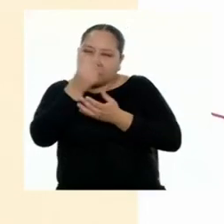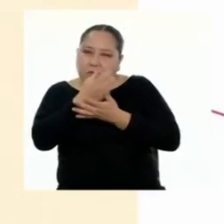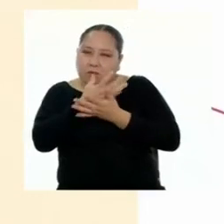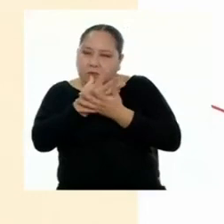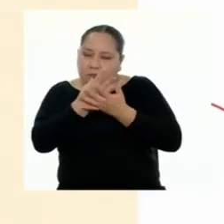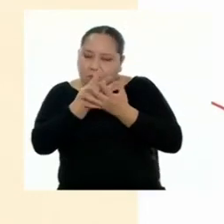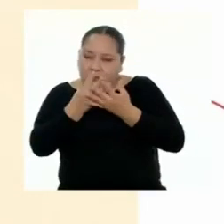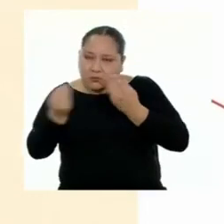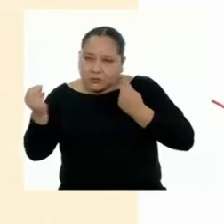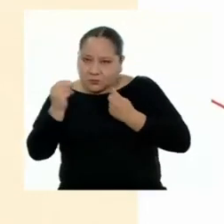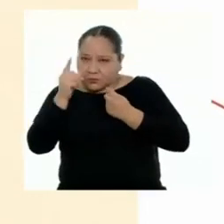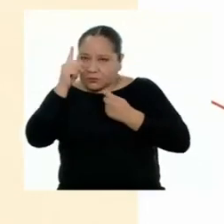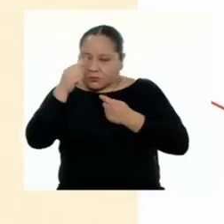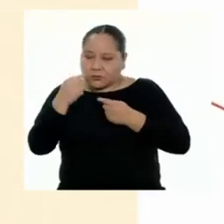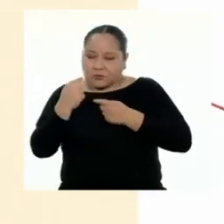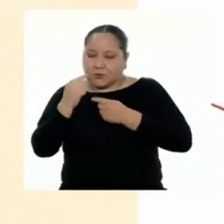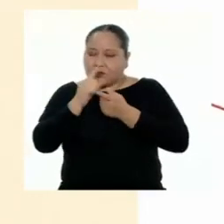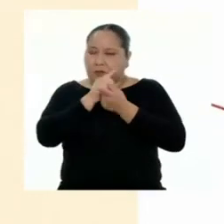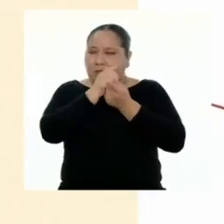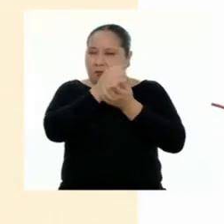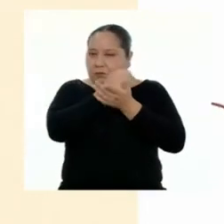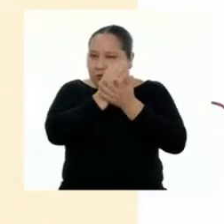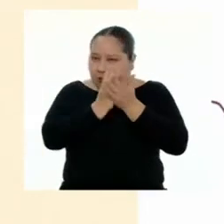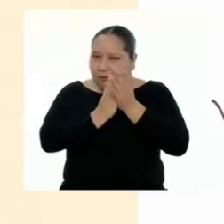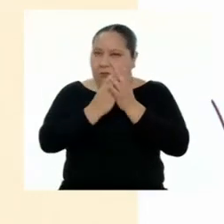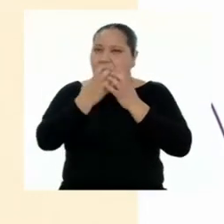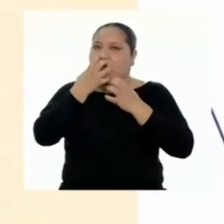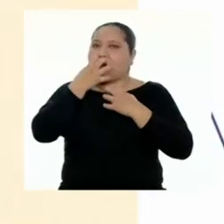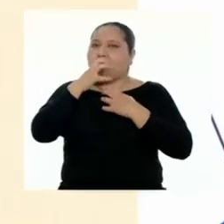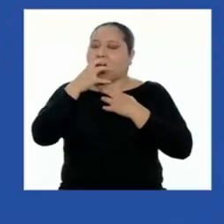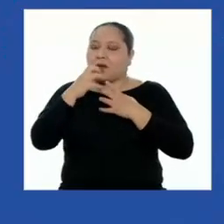de calor en cada transferencia.